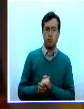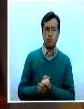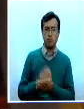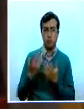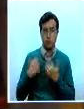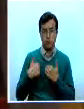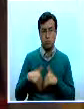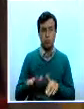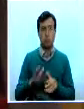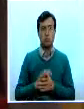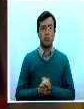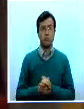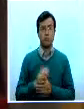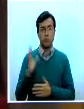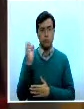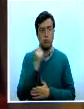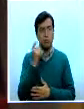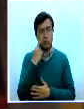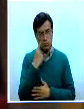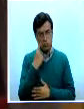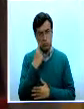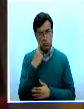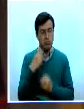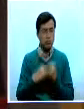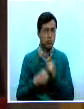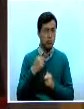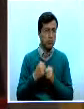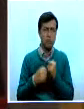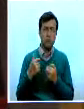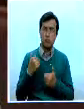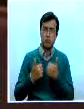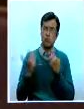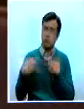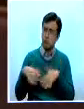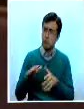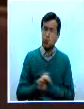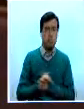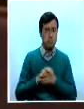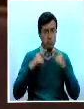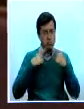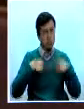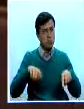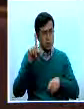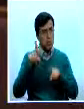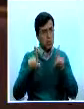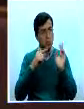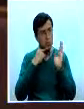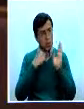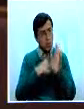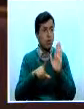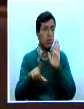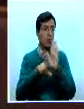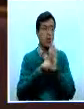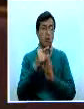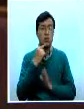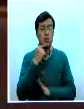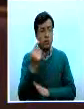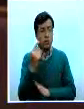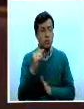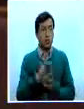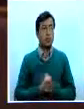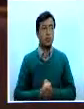se ha previsto cuáles serían estos nuevos críticos si yo quisiera mencionar algunos mire la ley nos manda a instrumentalizar